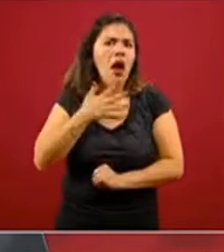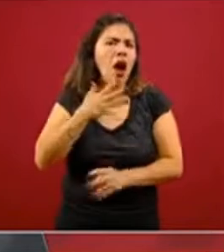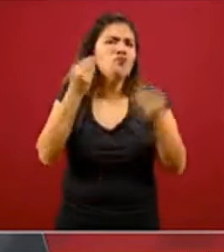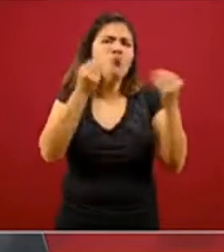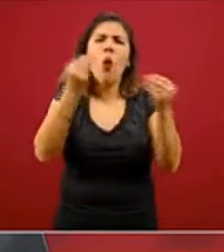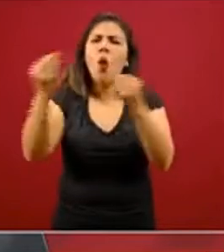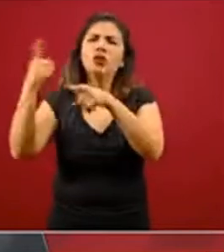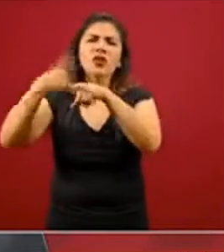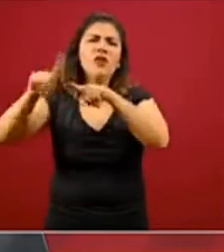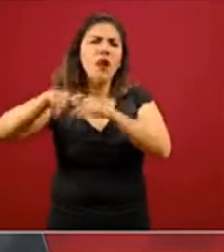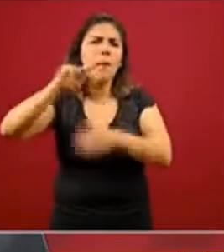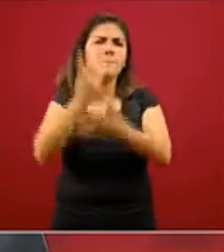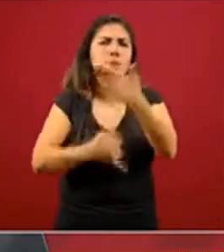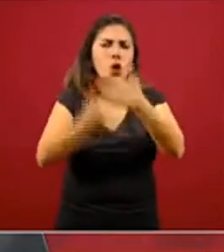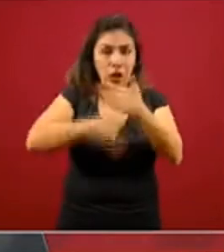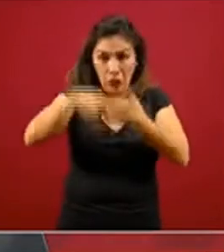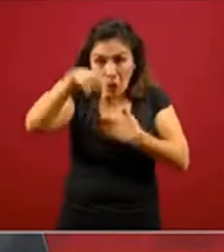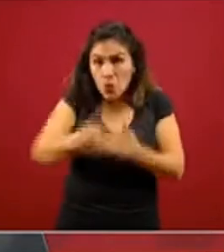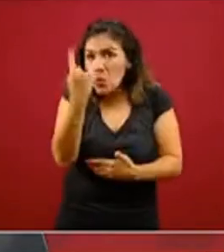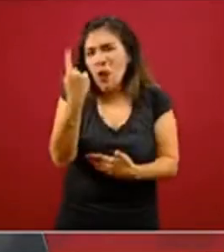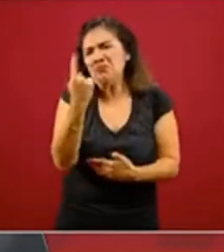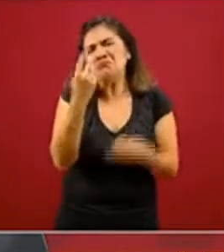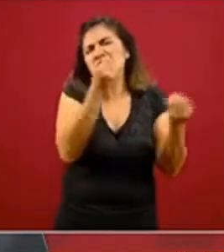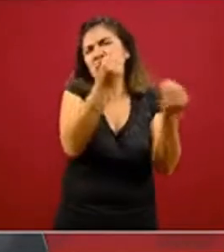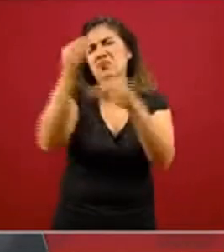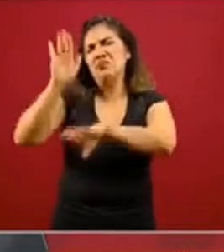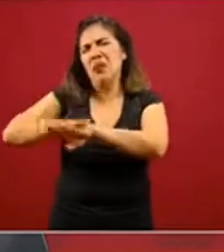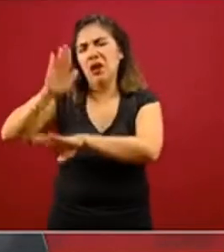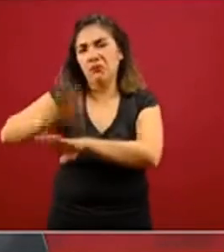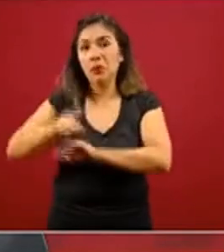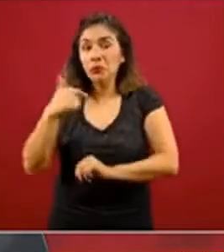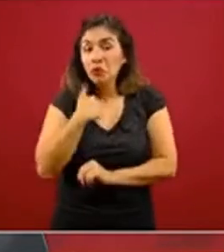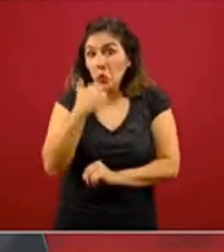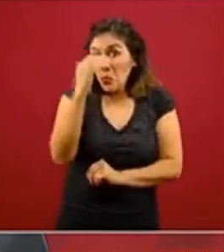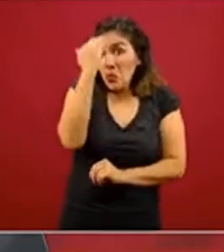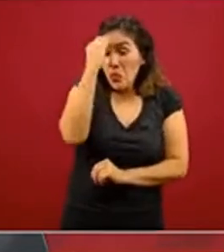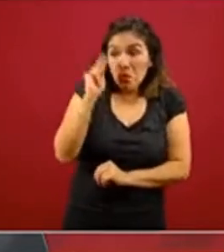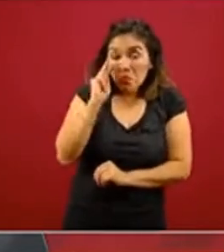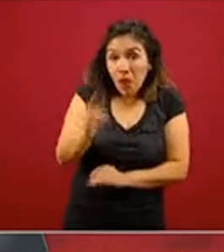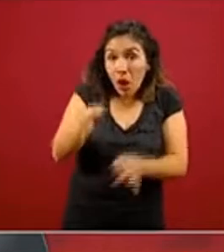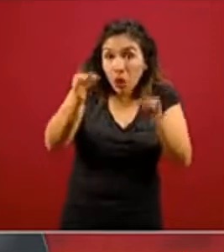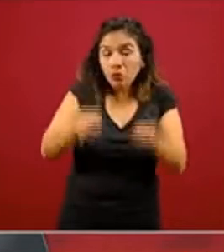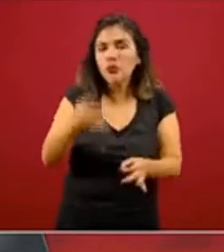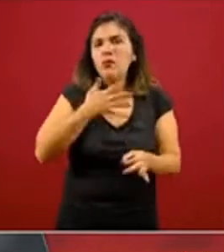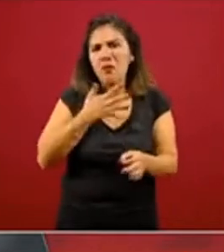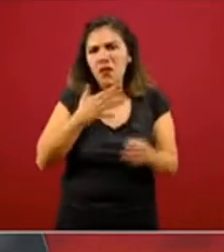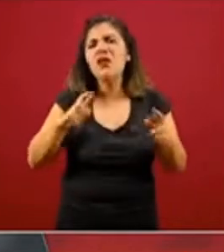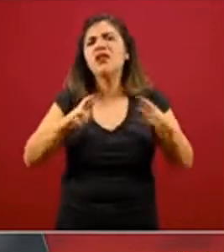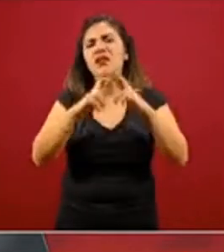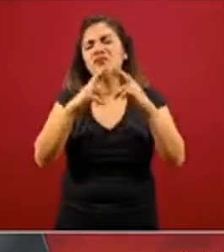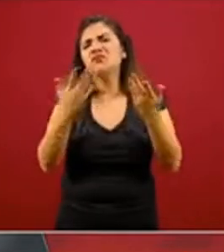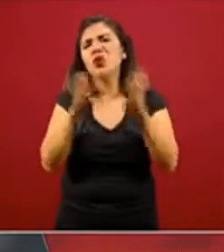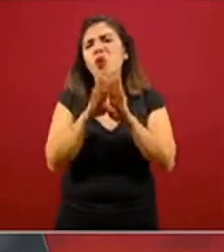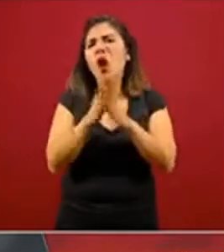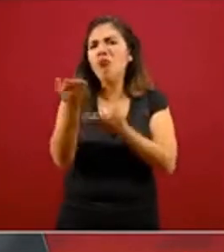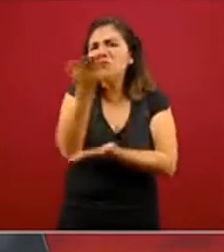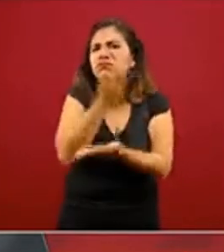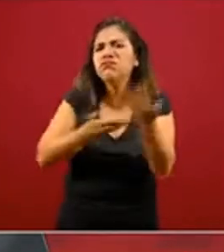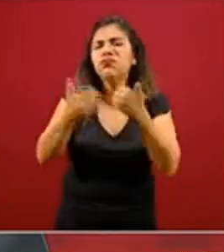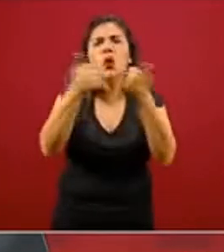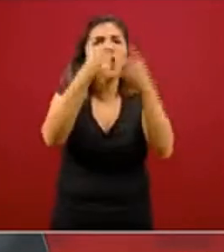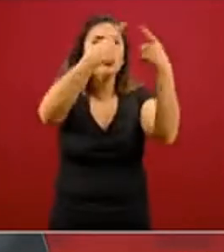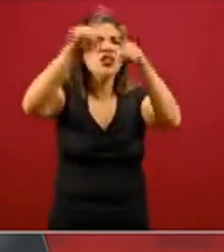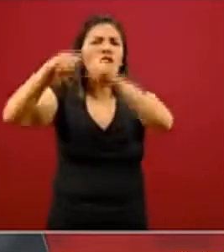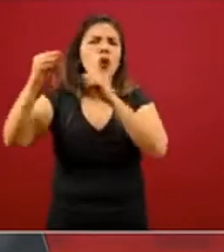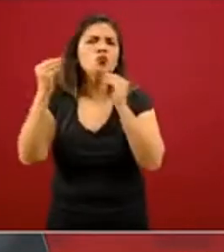proyectos, no solo sino muchísimos otros, y hasta donde conozco indirectamente existen relaciones de cooperación con muchísimos países.